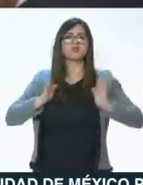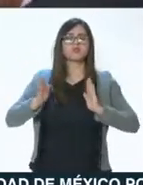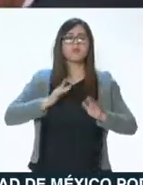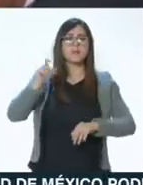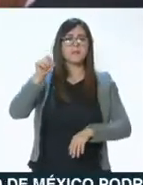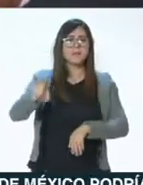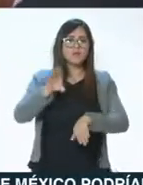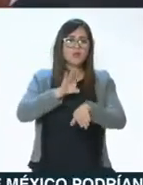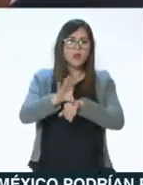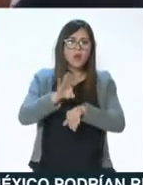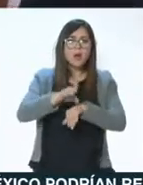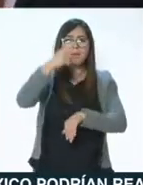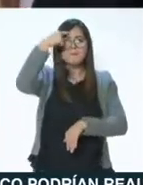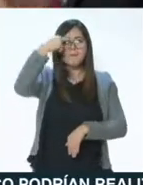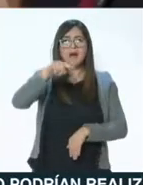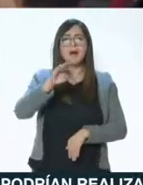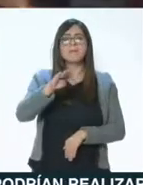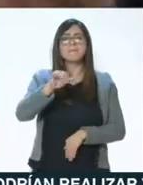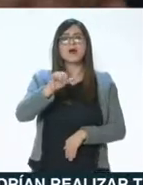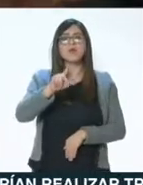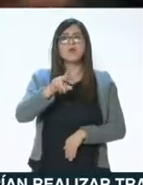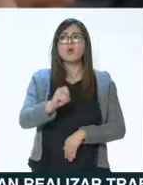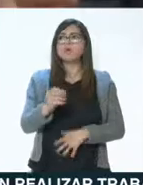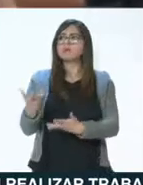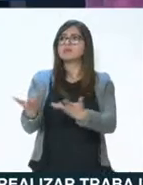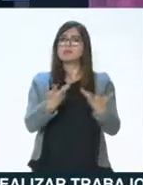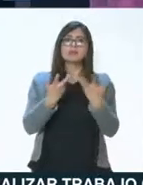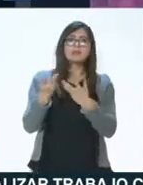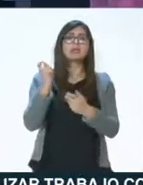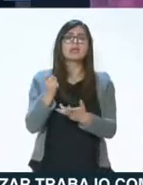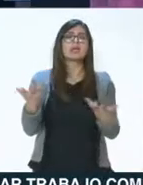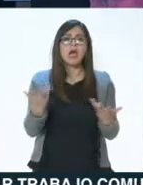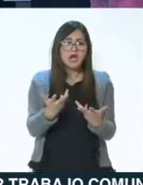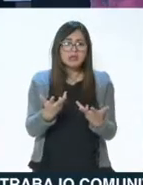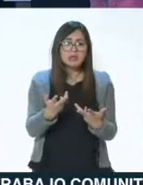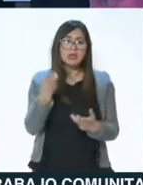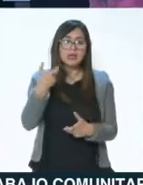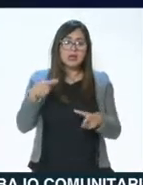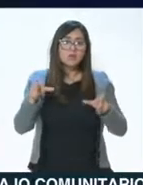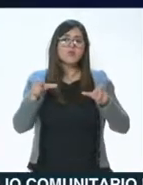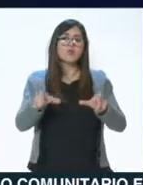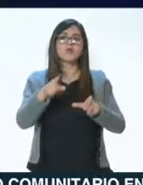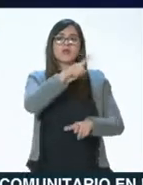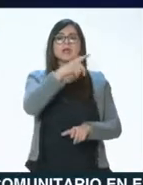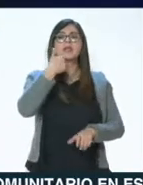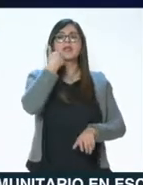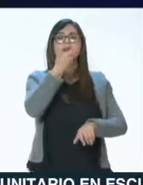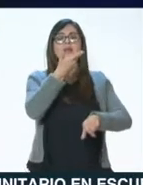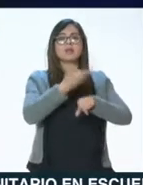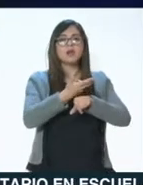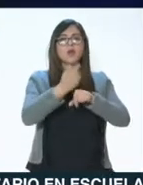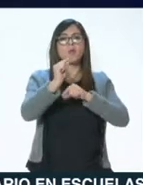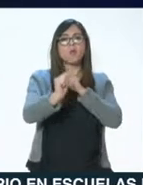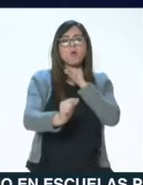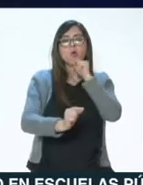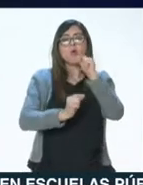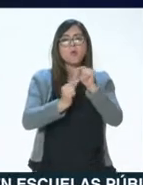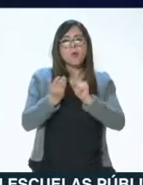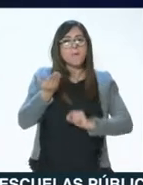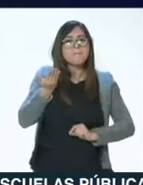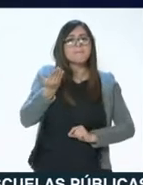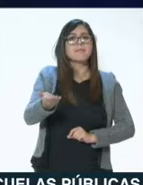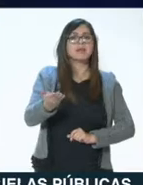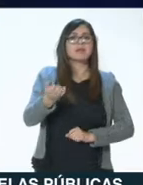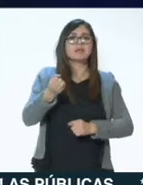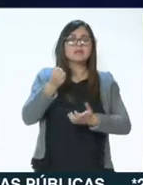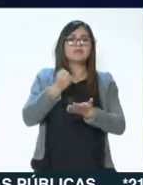mayor presión a Maduro y que caiga Maduro sin necesidad de esa intervención. Esa es la apuesta, desde luego, es decir, generar una presión tal que